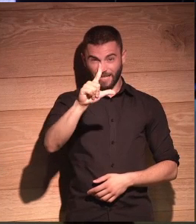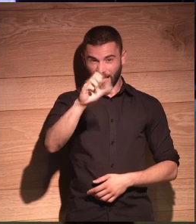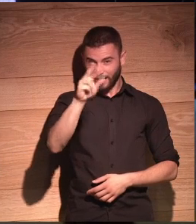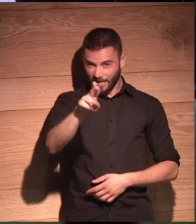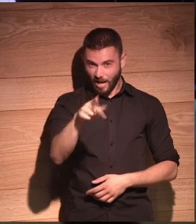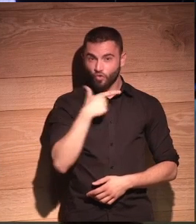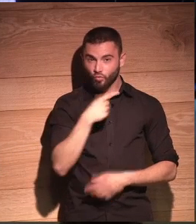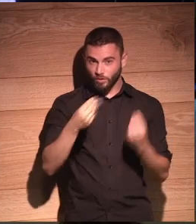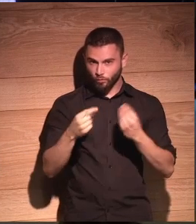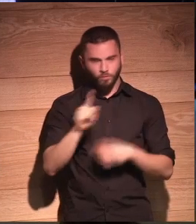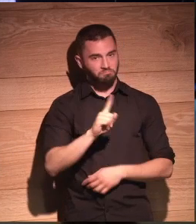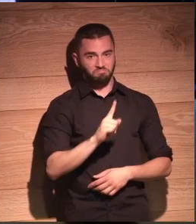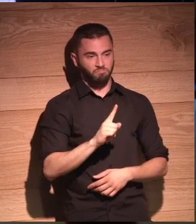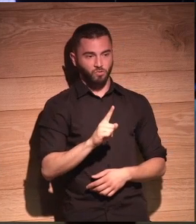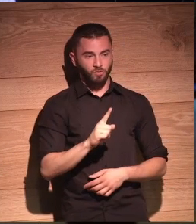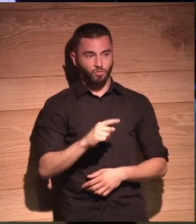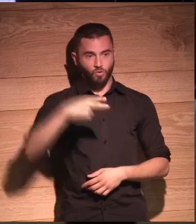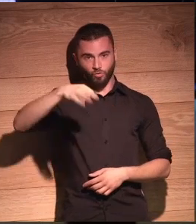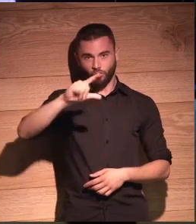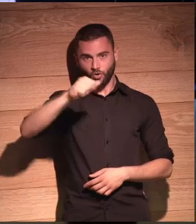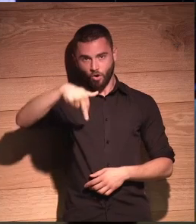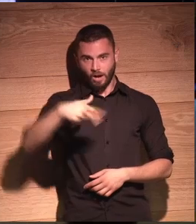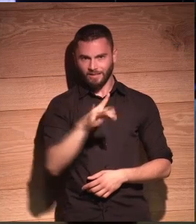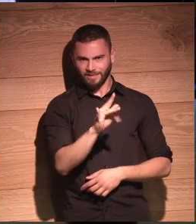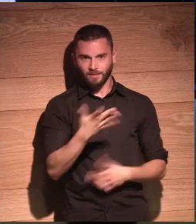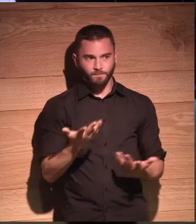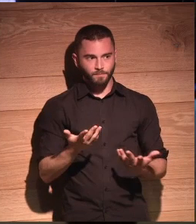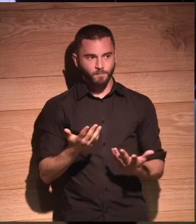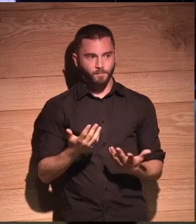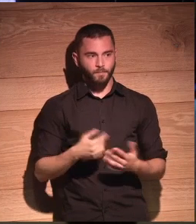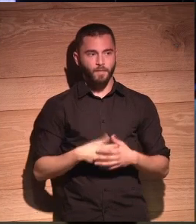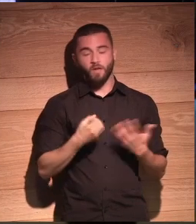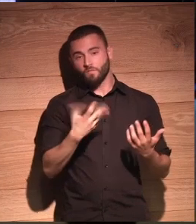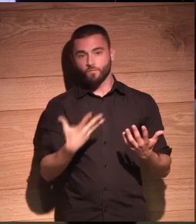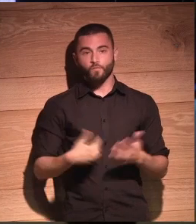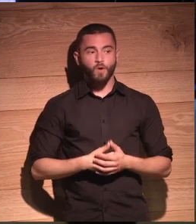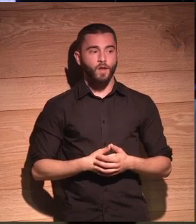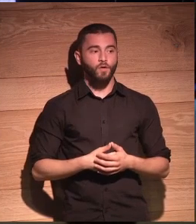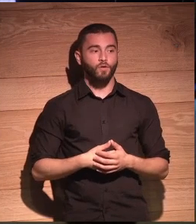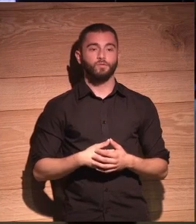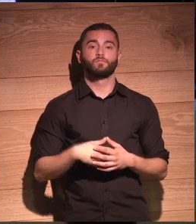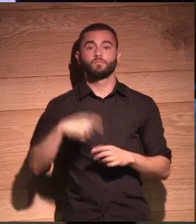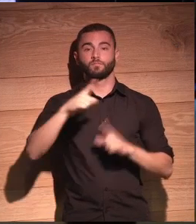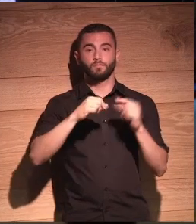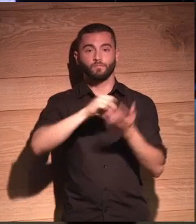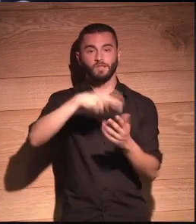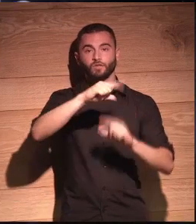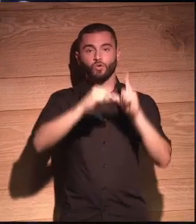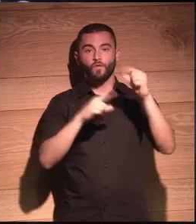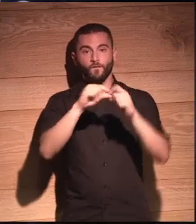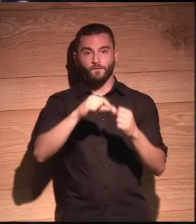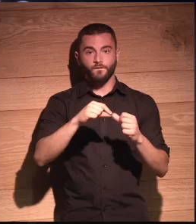me defrauda como casi todo Nolan, pero especialmente por tener tantas ínfulas, aunque a los astrofísicos parece que nos tiene que